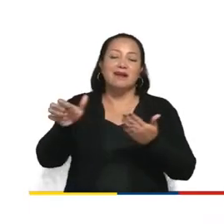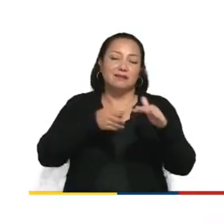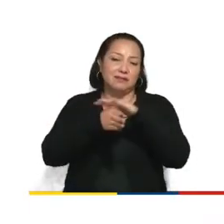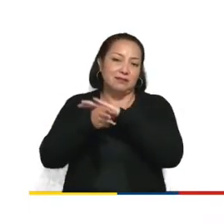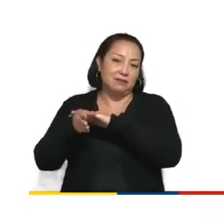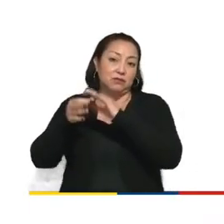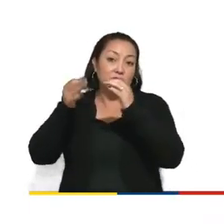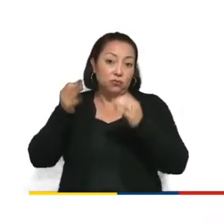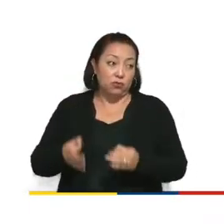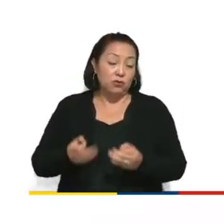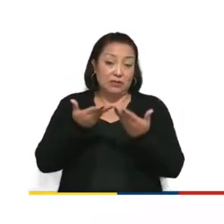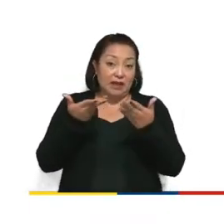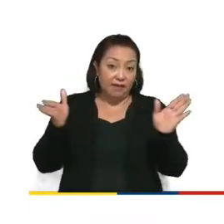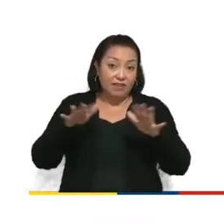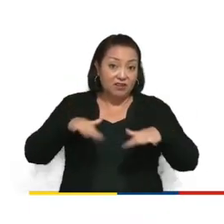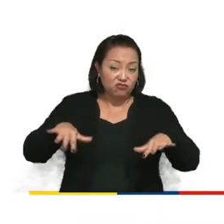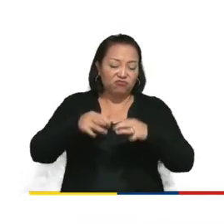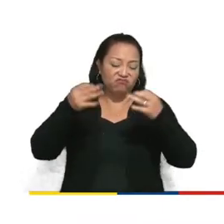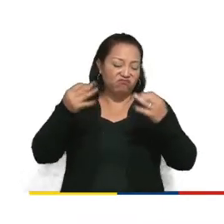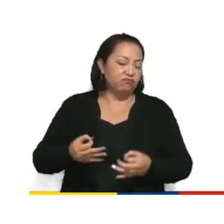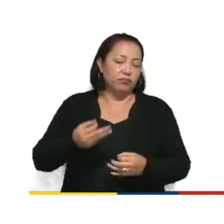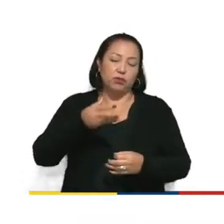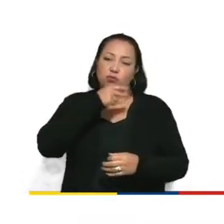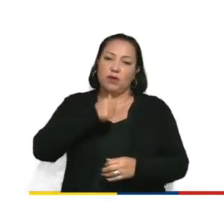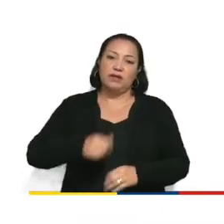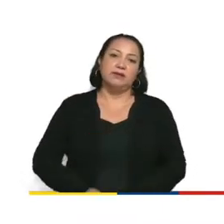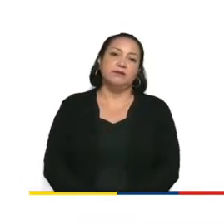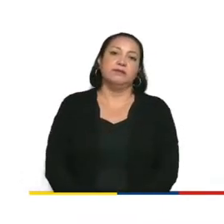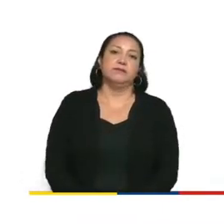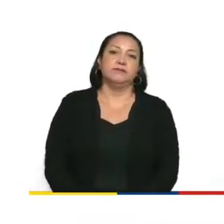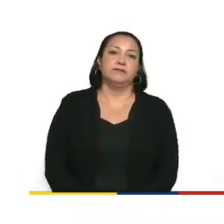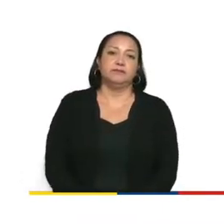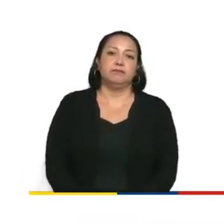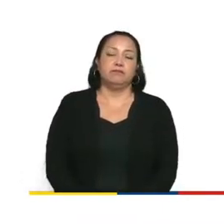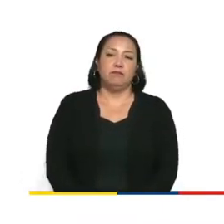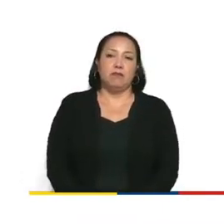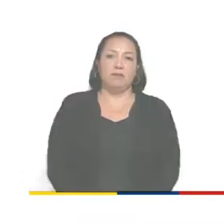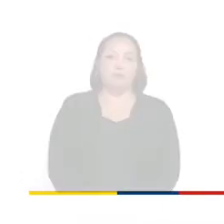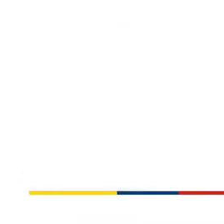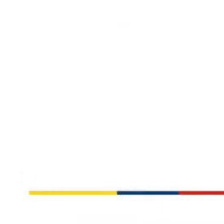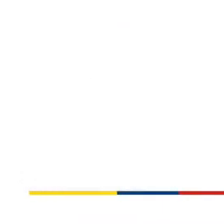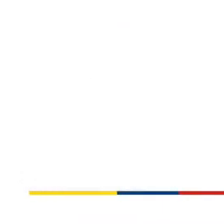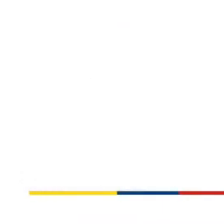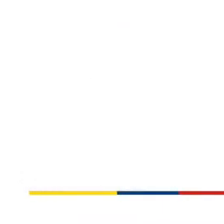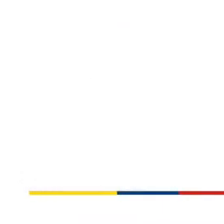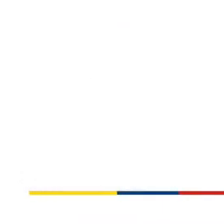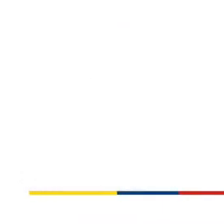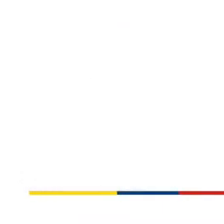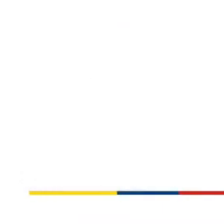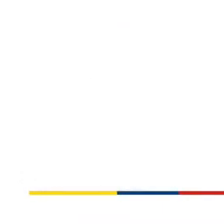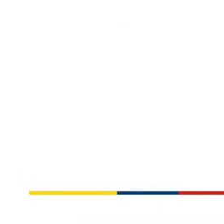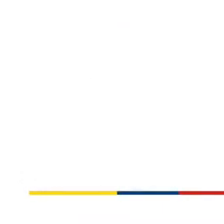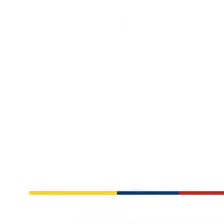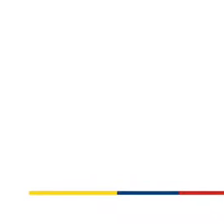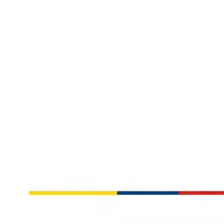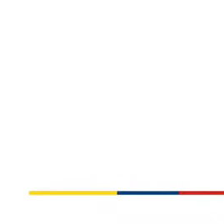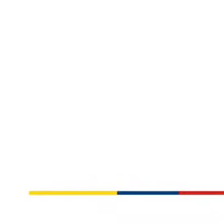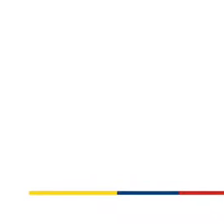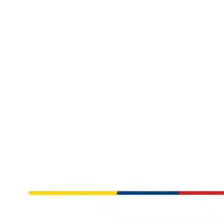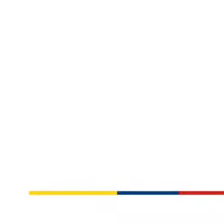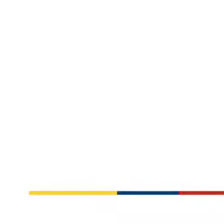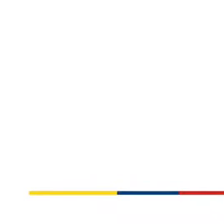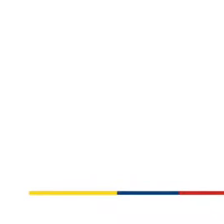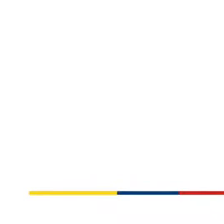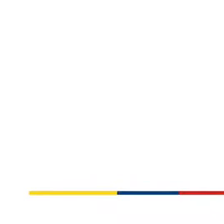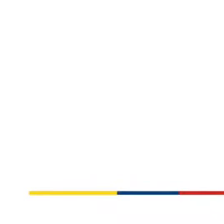es un espacio abierto. Y luego, en el cuarto paso, que signar un contrato en order para ser Zero Rating with the